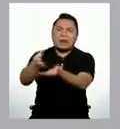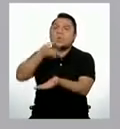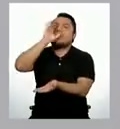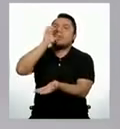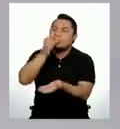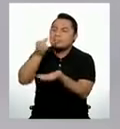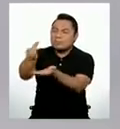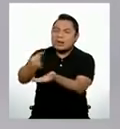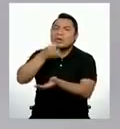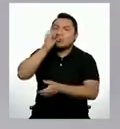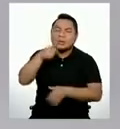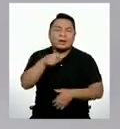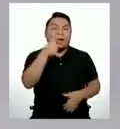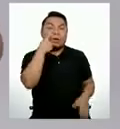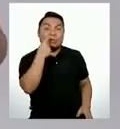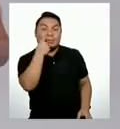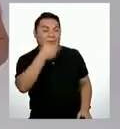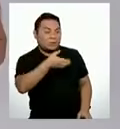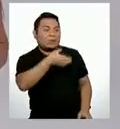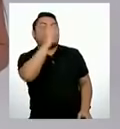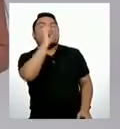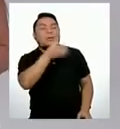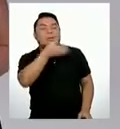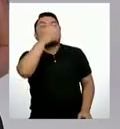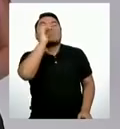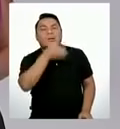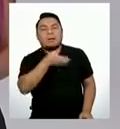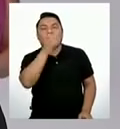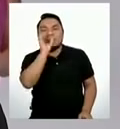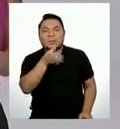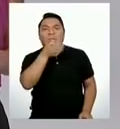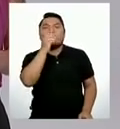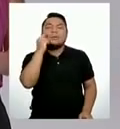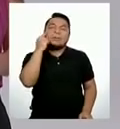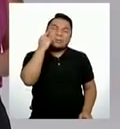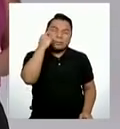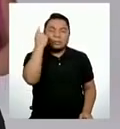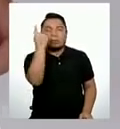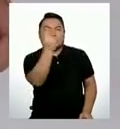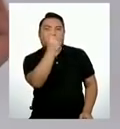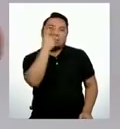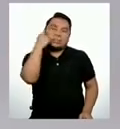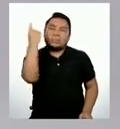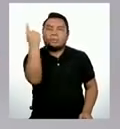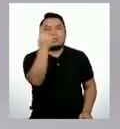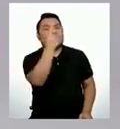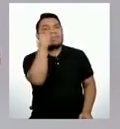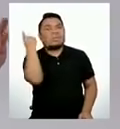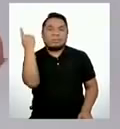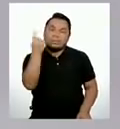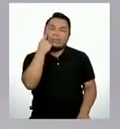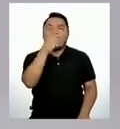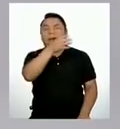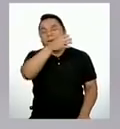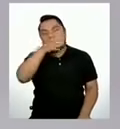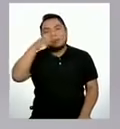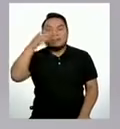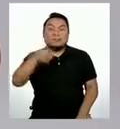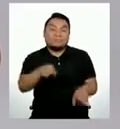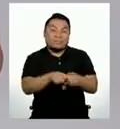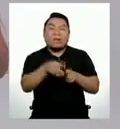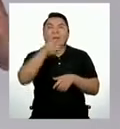insistía. Mientras le daba más chicha para beber. Y habiendo conseguido que el hombre se